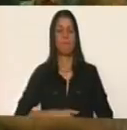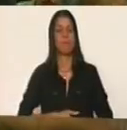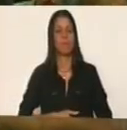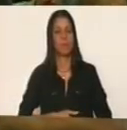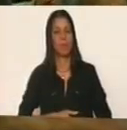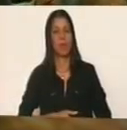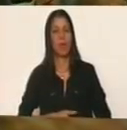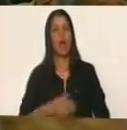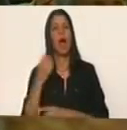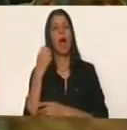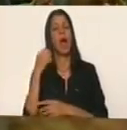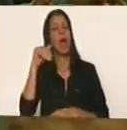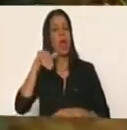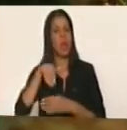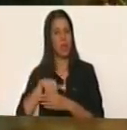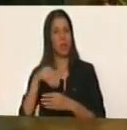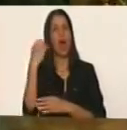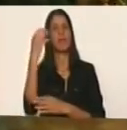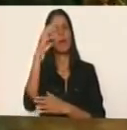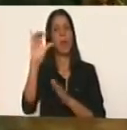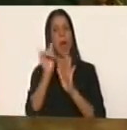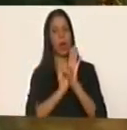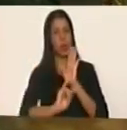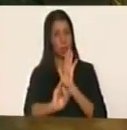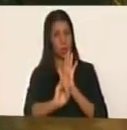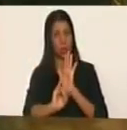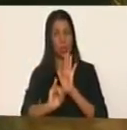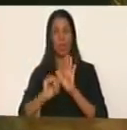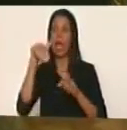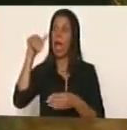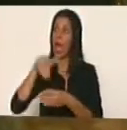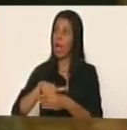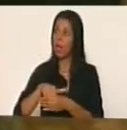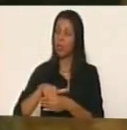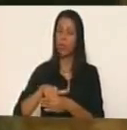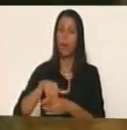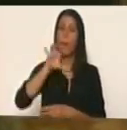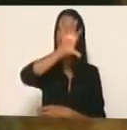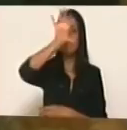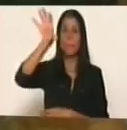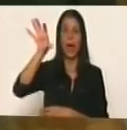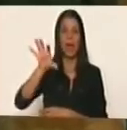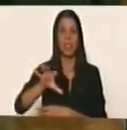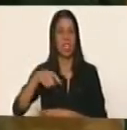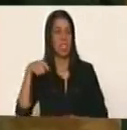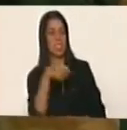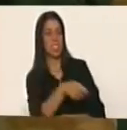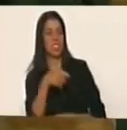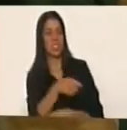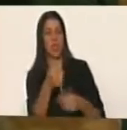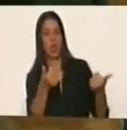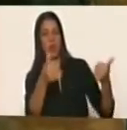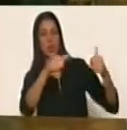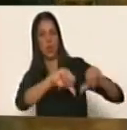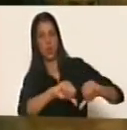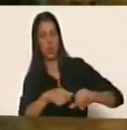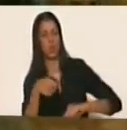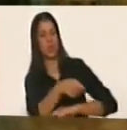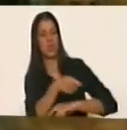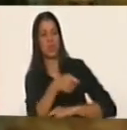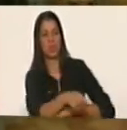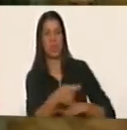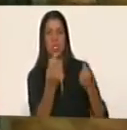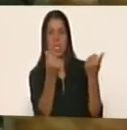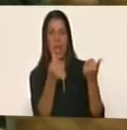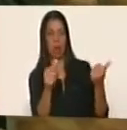Asamblea Nacional Constituyente y arrancó un proceso de desestabilización económica, lo que se llama la guarimba